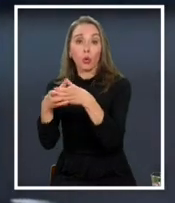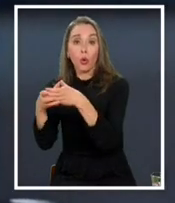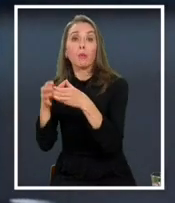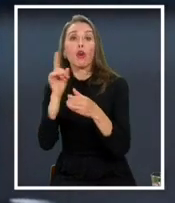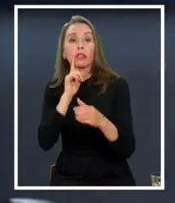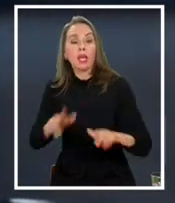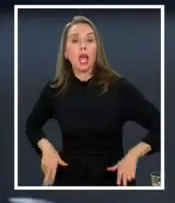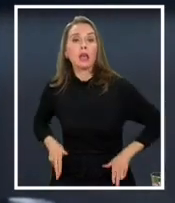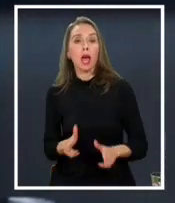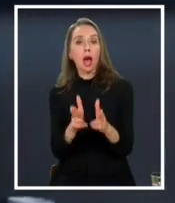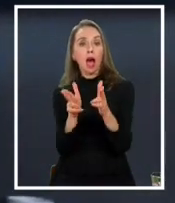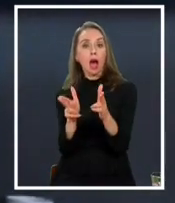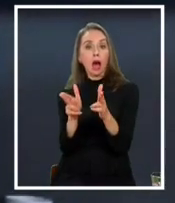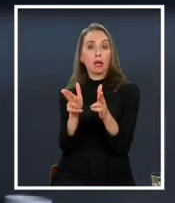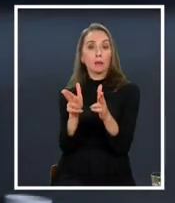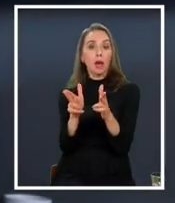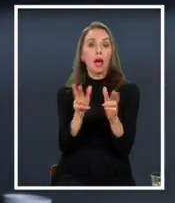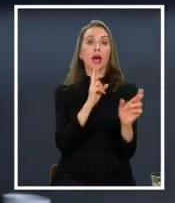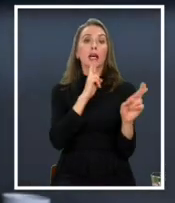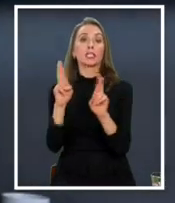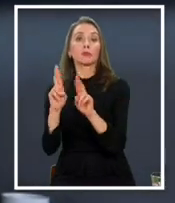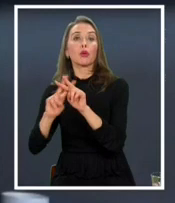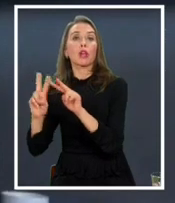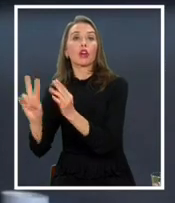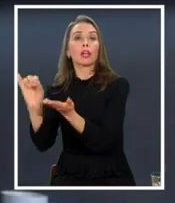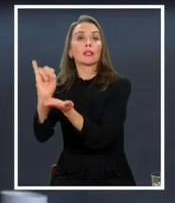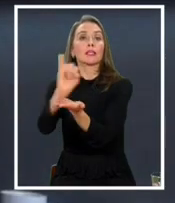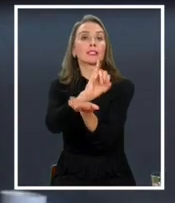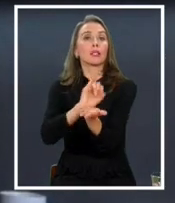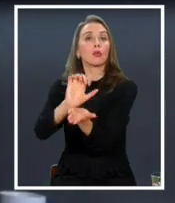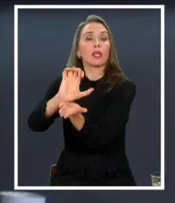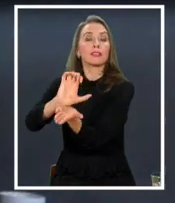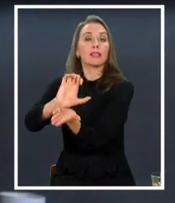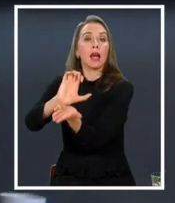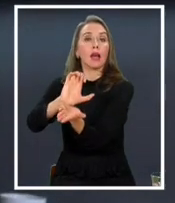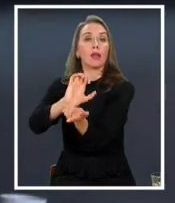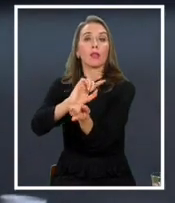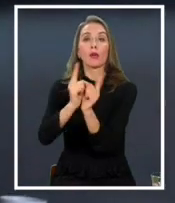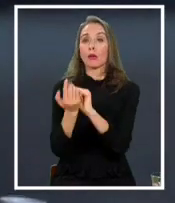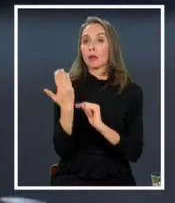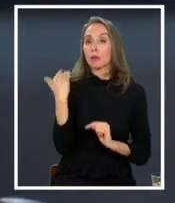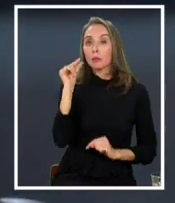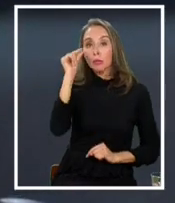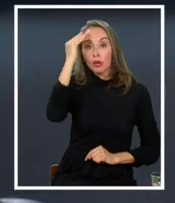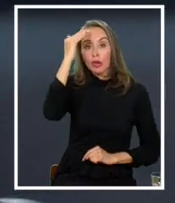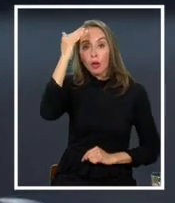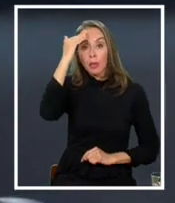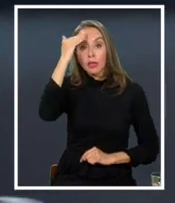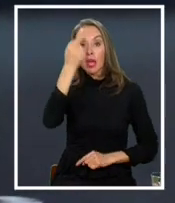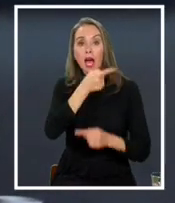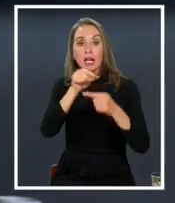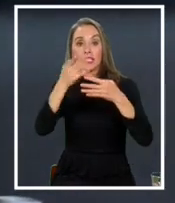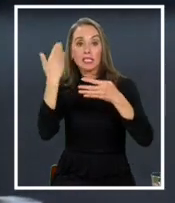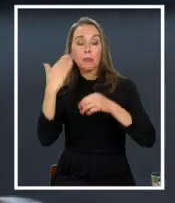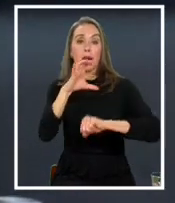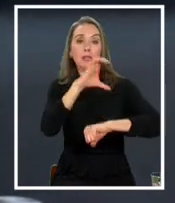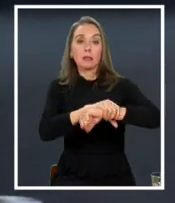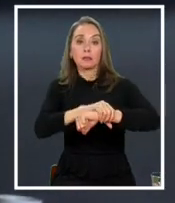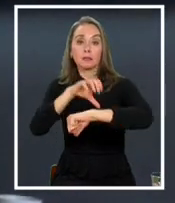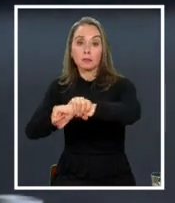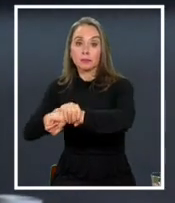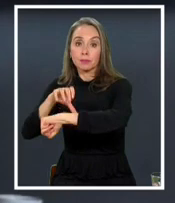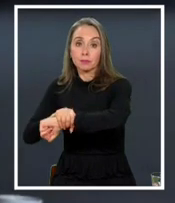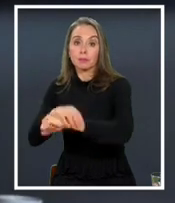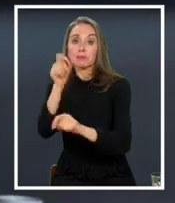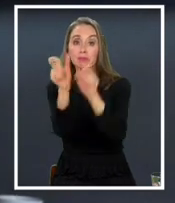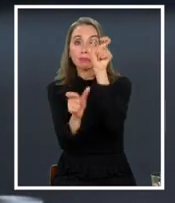armados frente a las acciones de los órganos del Estado, que se han traducido en los últimos días y en las últimas semanas en la detención de